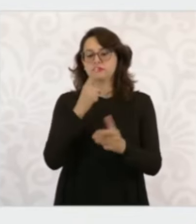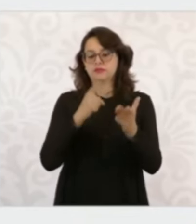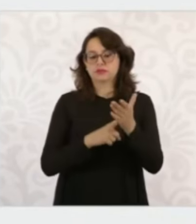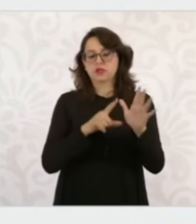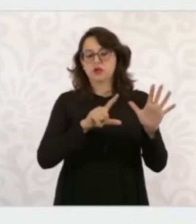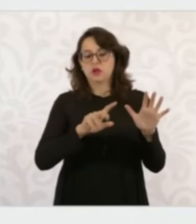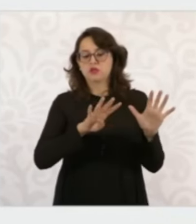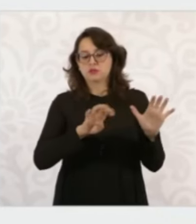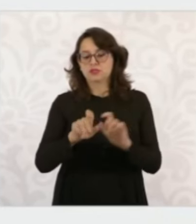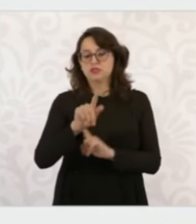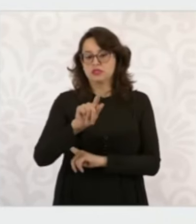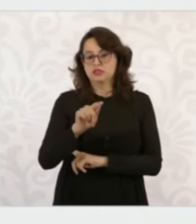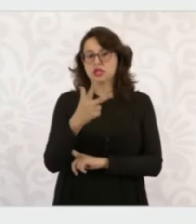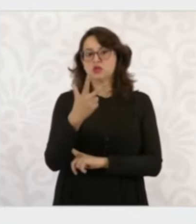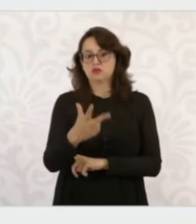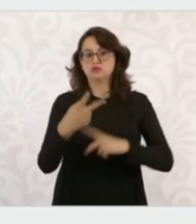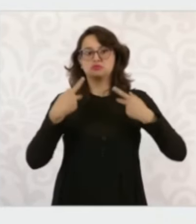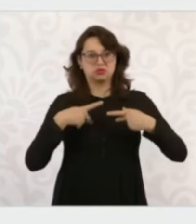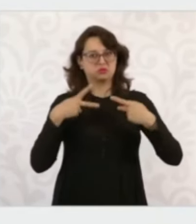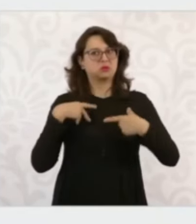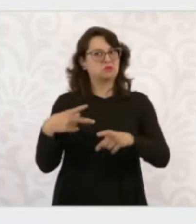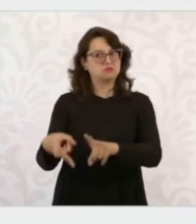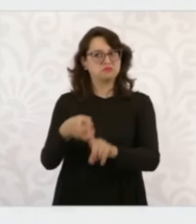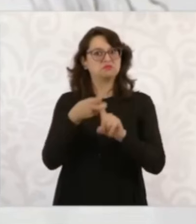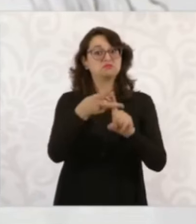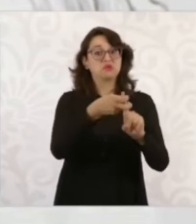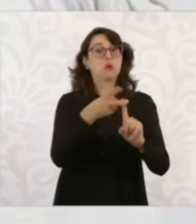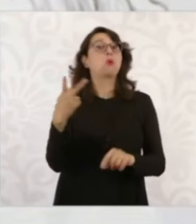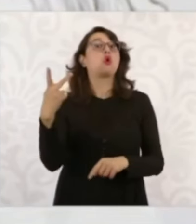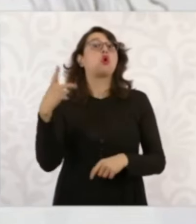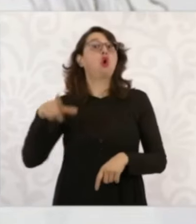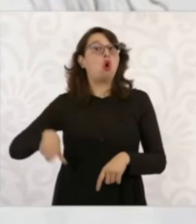esa época muchos desaparecidos políticos.